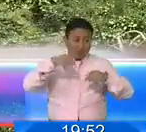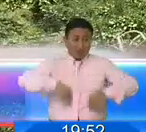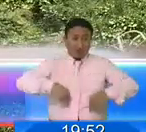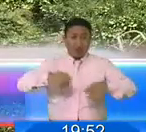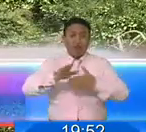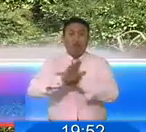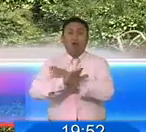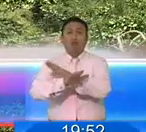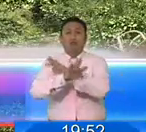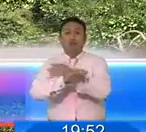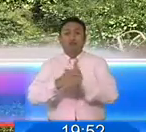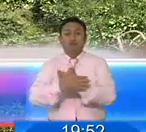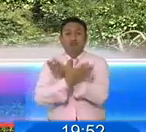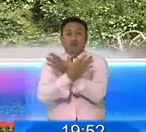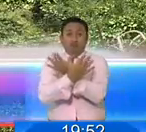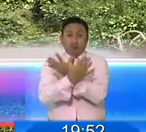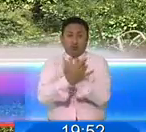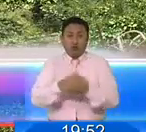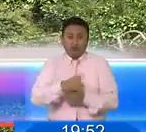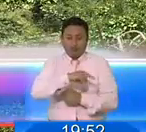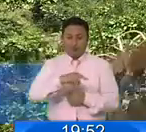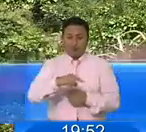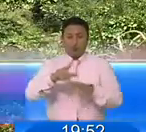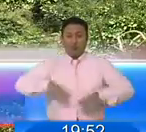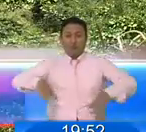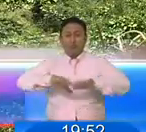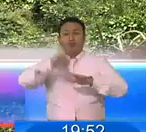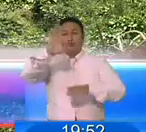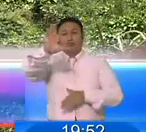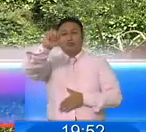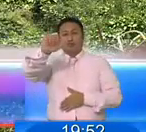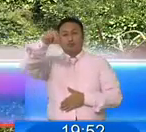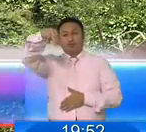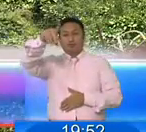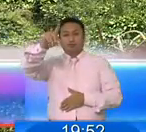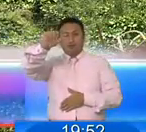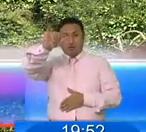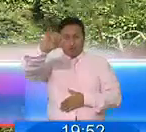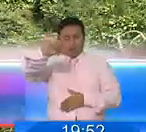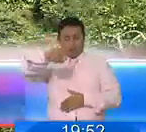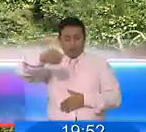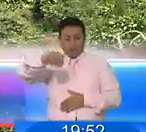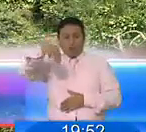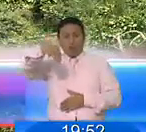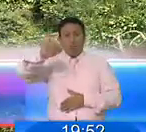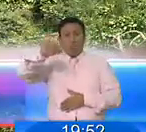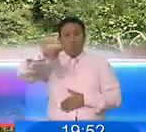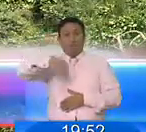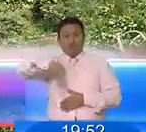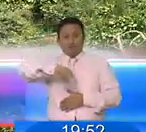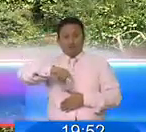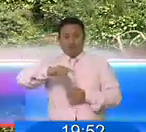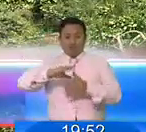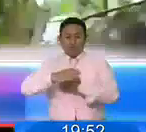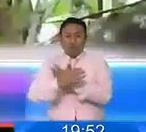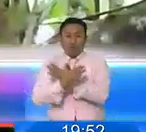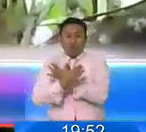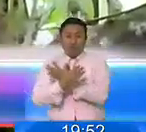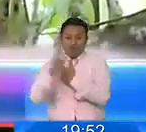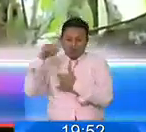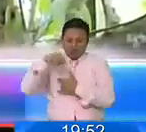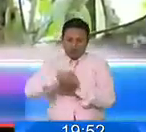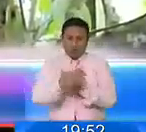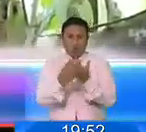aquí que supuestamente solamente existen en el área de tanda ya para mí no tenemos que salten hemos la lumbre de la verde pájaro paraguas